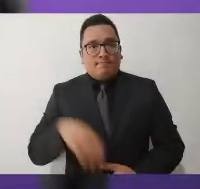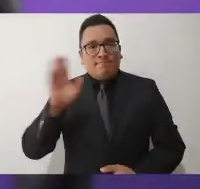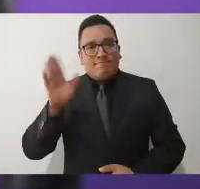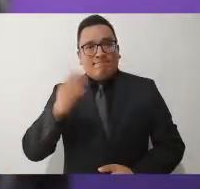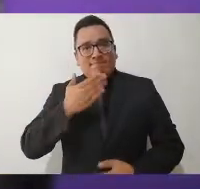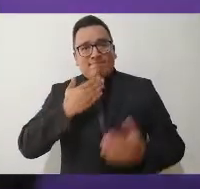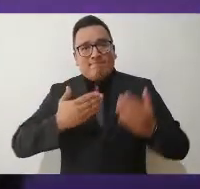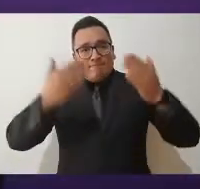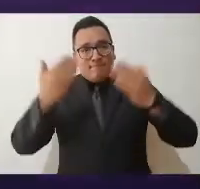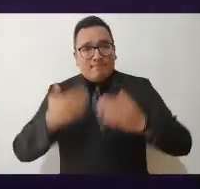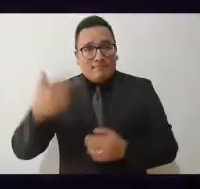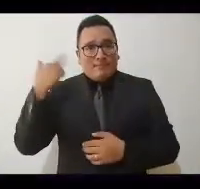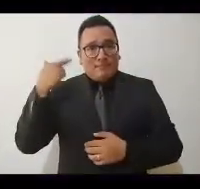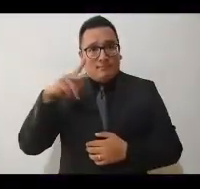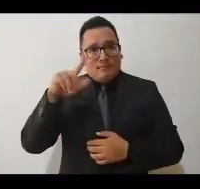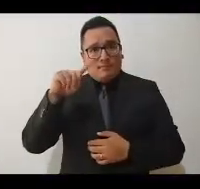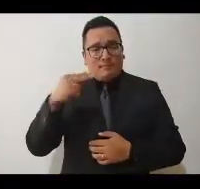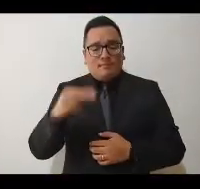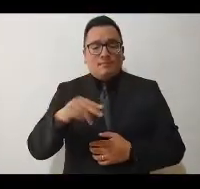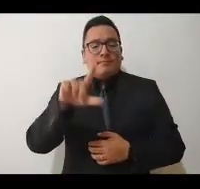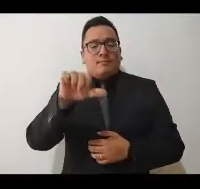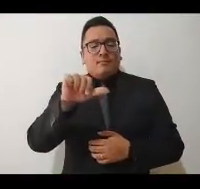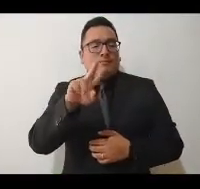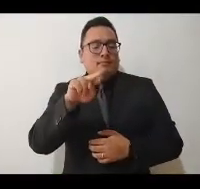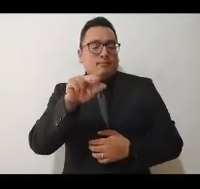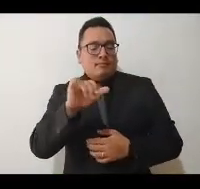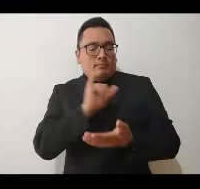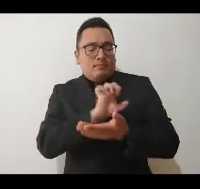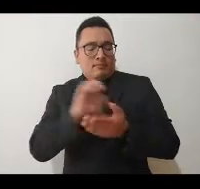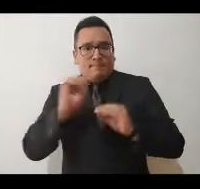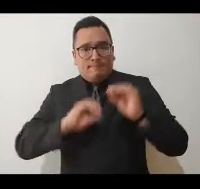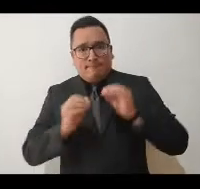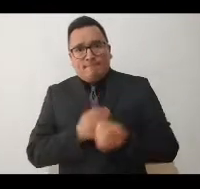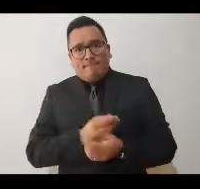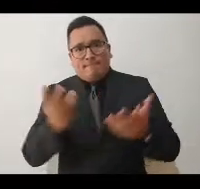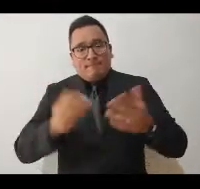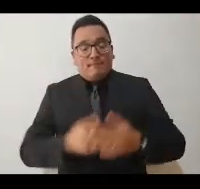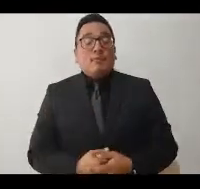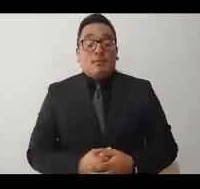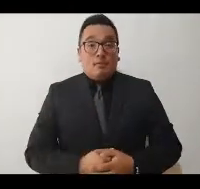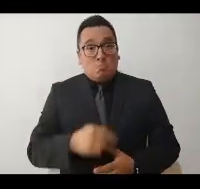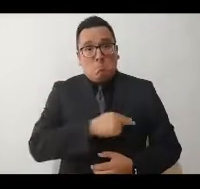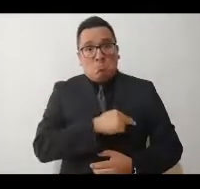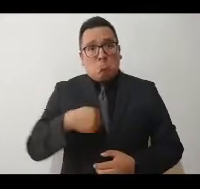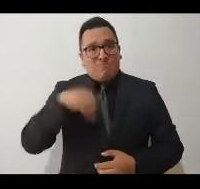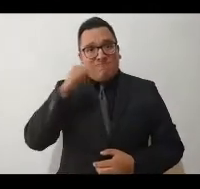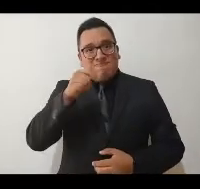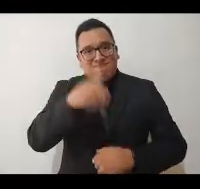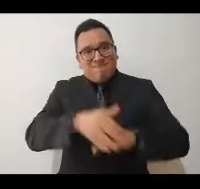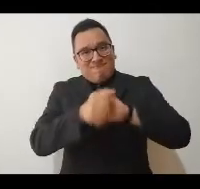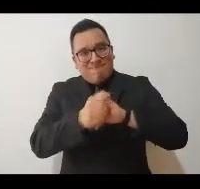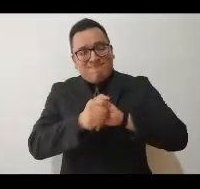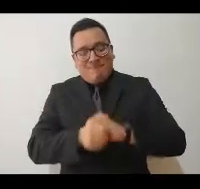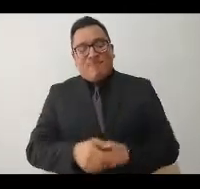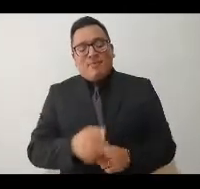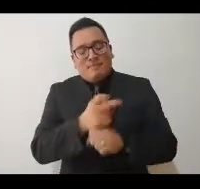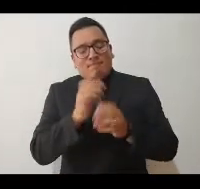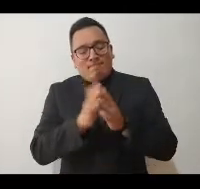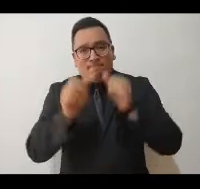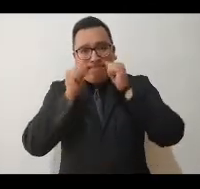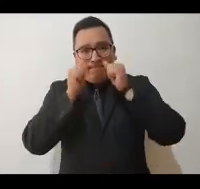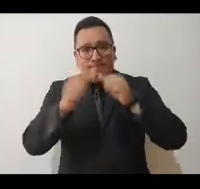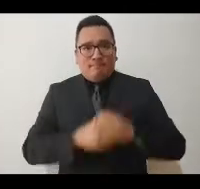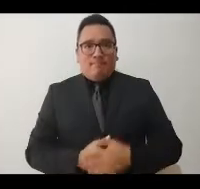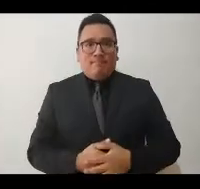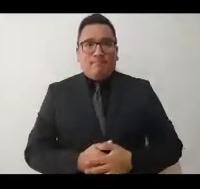Hola qué tal Bienvenidos a su programa la urna producción del instituto electoral de Coahuila como siempre les saludamos y